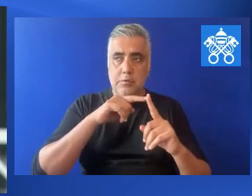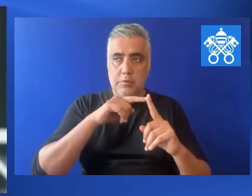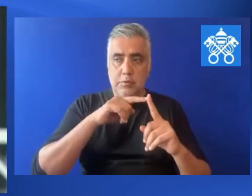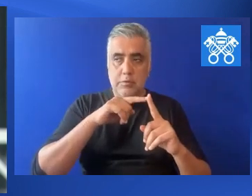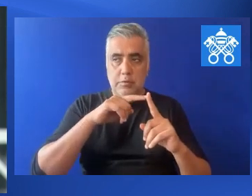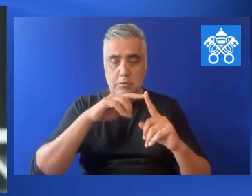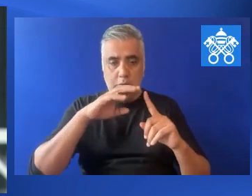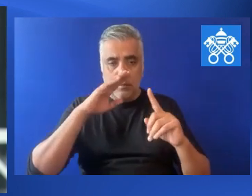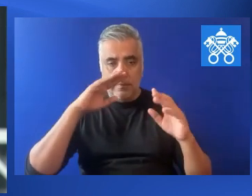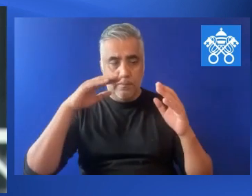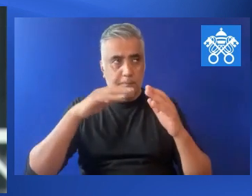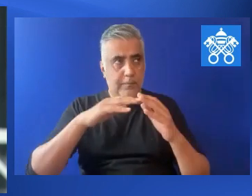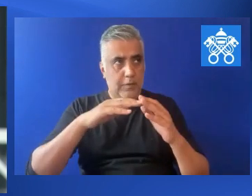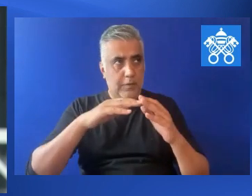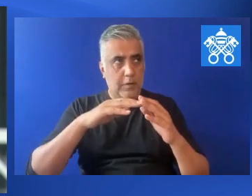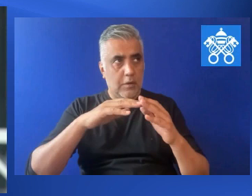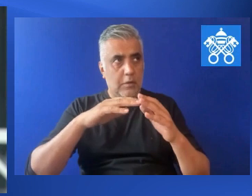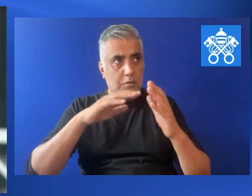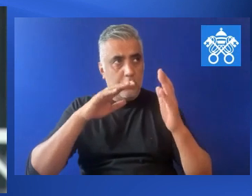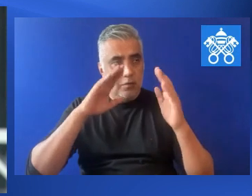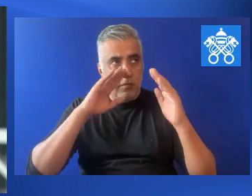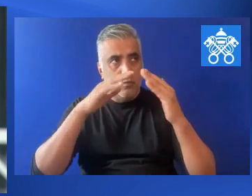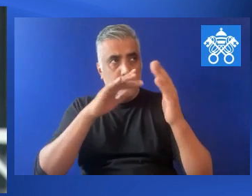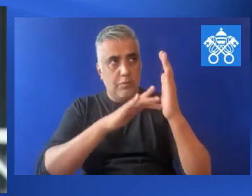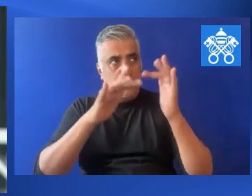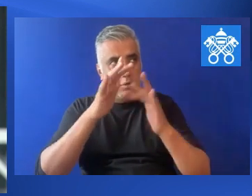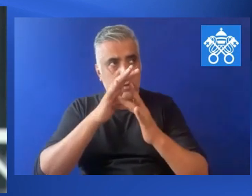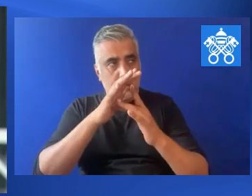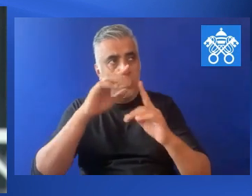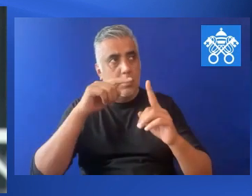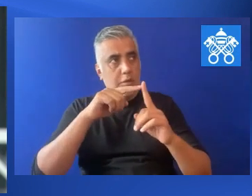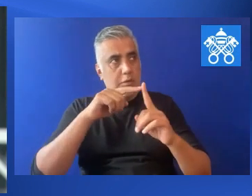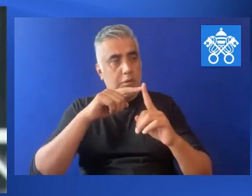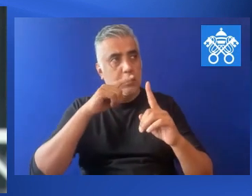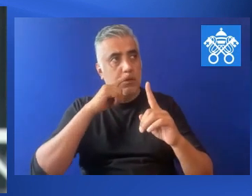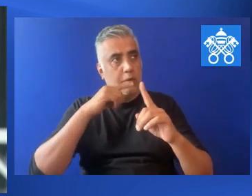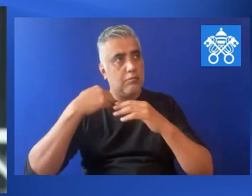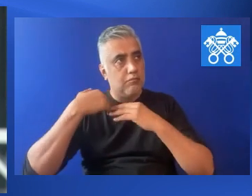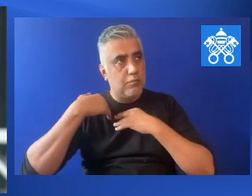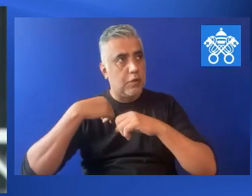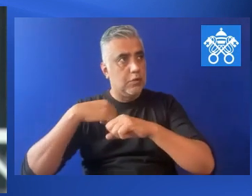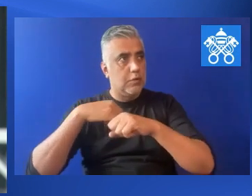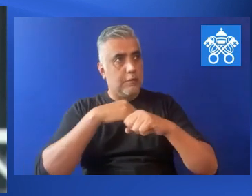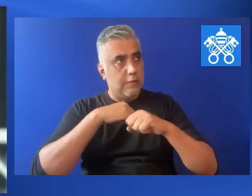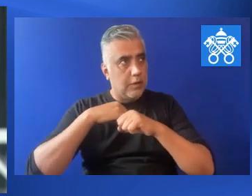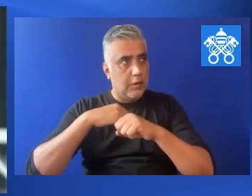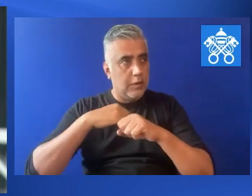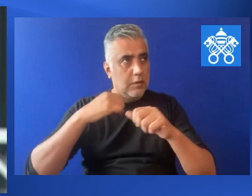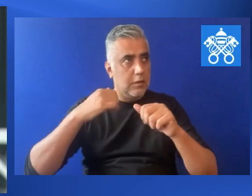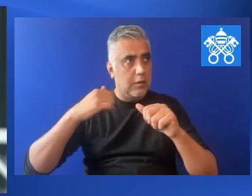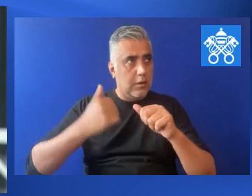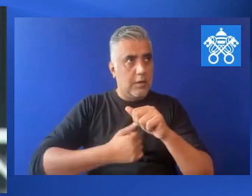Sagrado Corazón. Ella, como María Magdalena, se encontró con Jesús resucitado y se